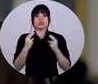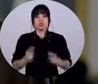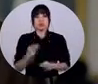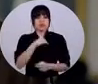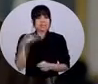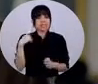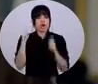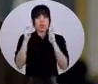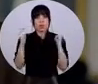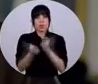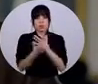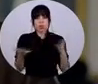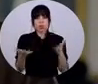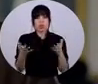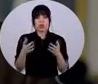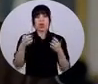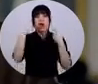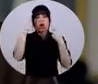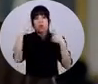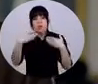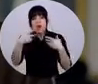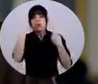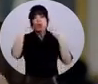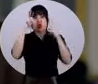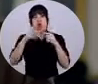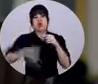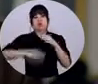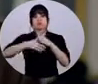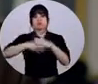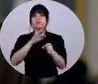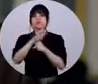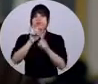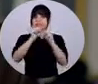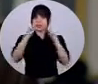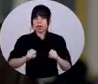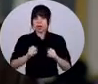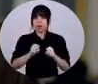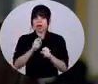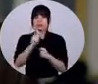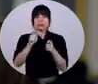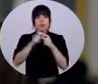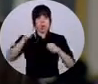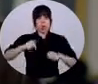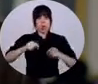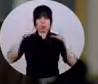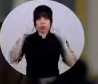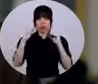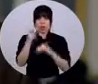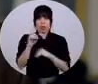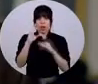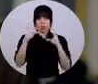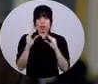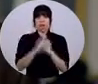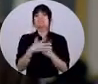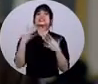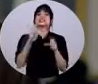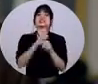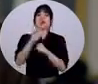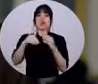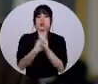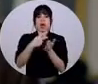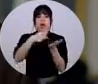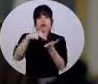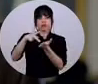entonces generar pagos adicionales consecutivos antes de finalizar el mes para cubrir los salarios adeudados por la anterior